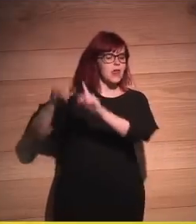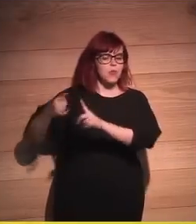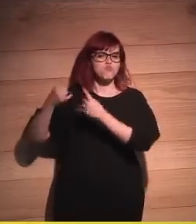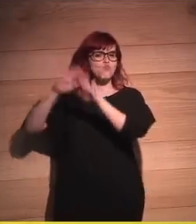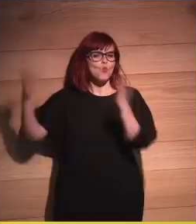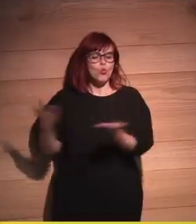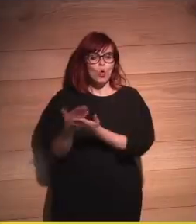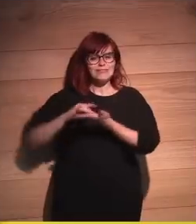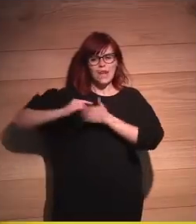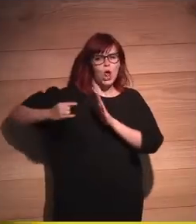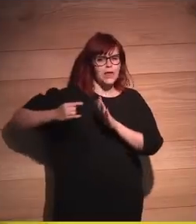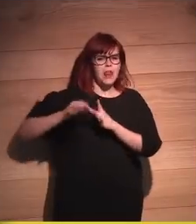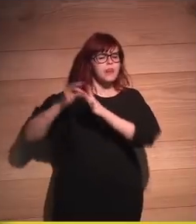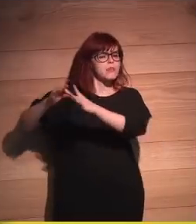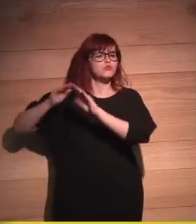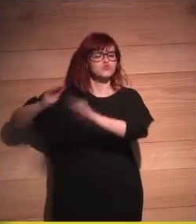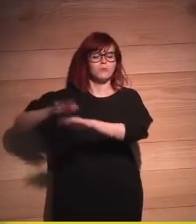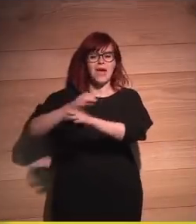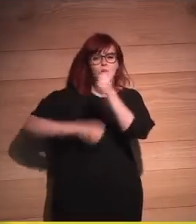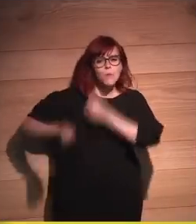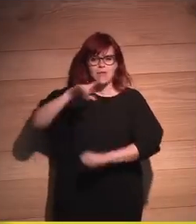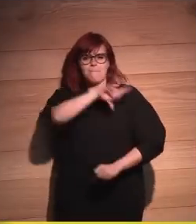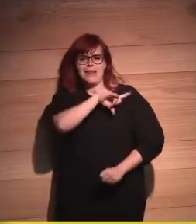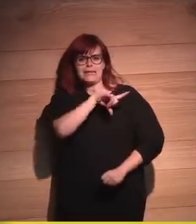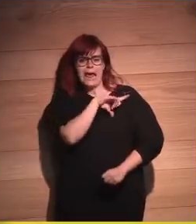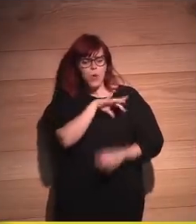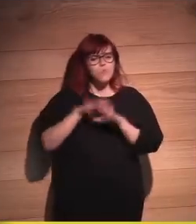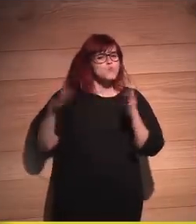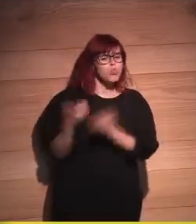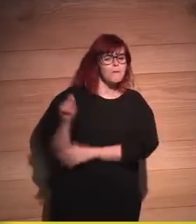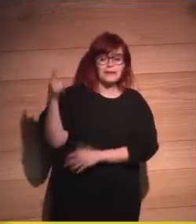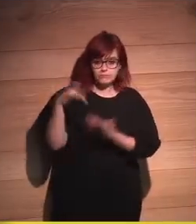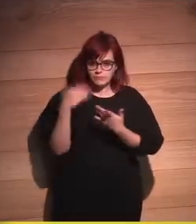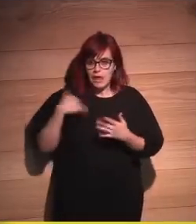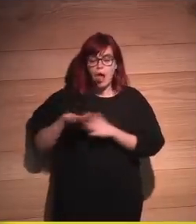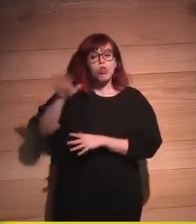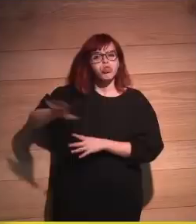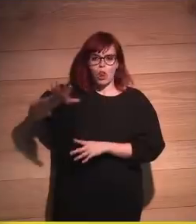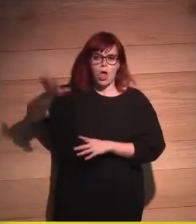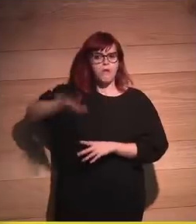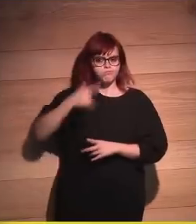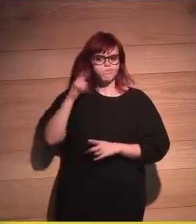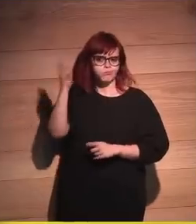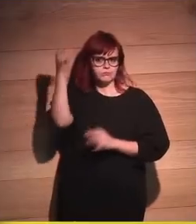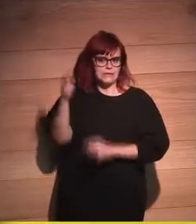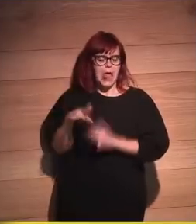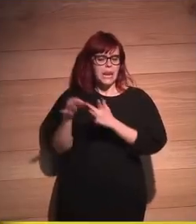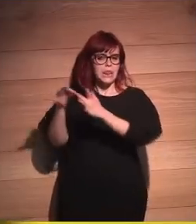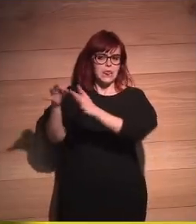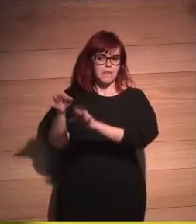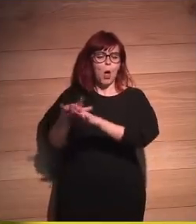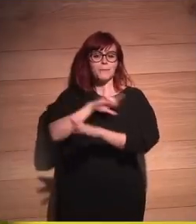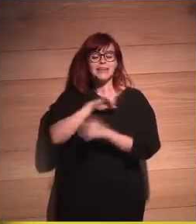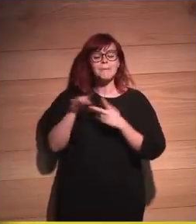potencia tecnológica del mundo, la primera potencia militar del mundo, ya lo es en su región, y la primera